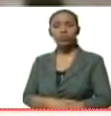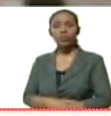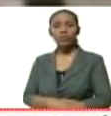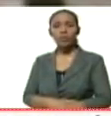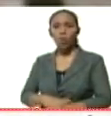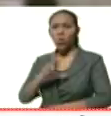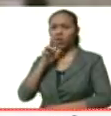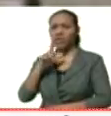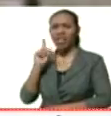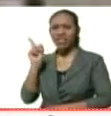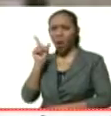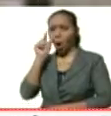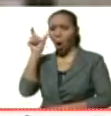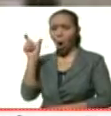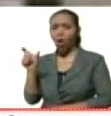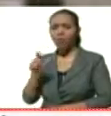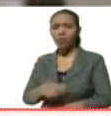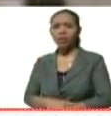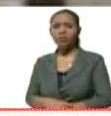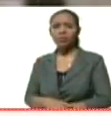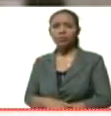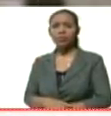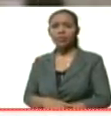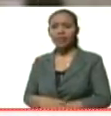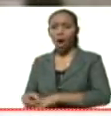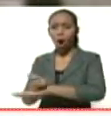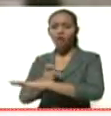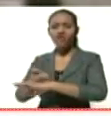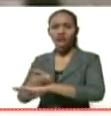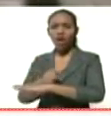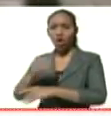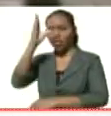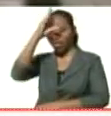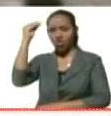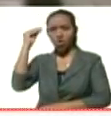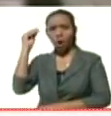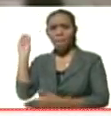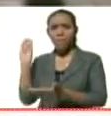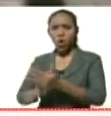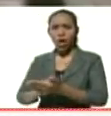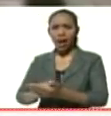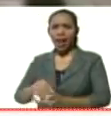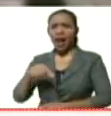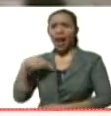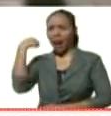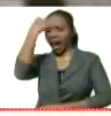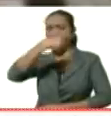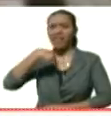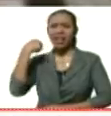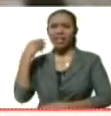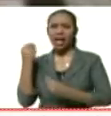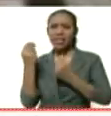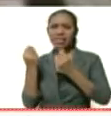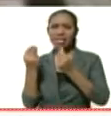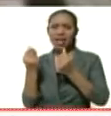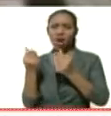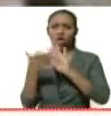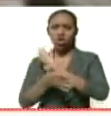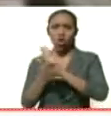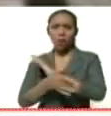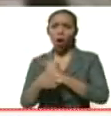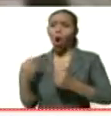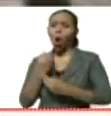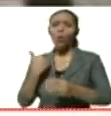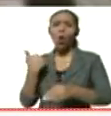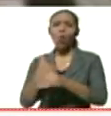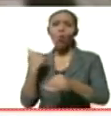extravagante de cowboy del gobierno de Donald Trump al ponerle precio a nuestras cabezas, como que estuviéramos en el